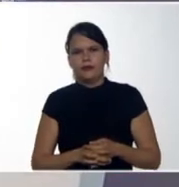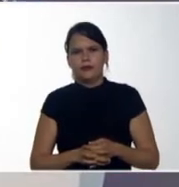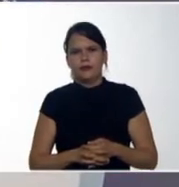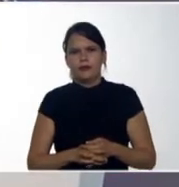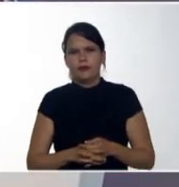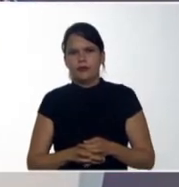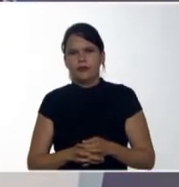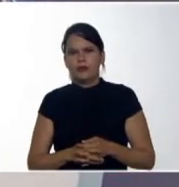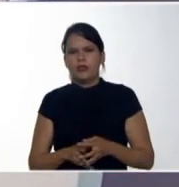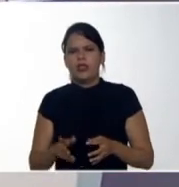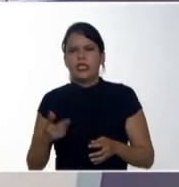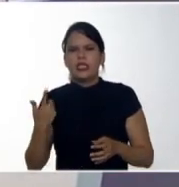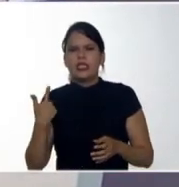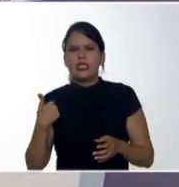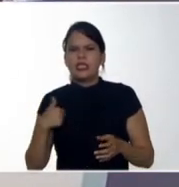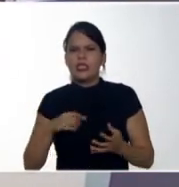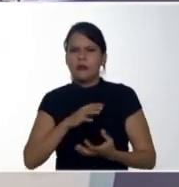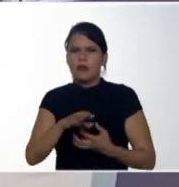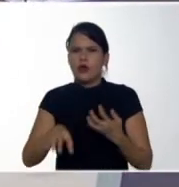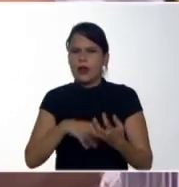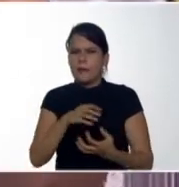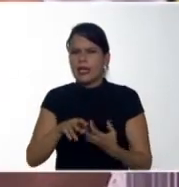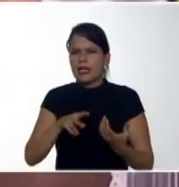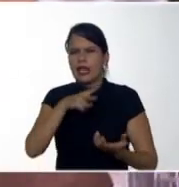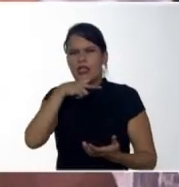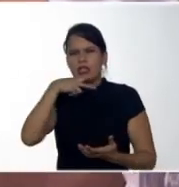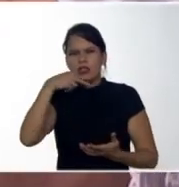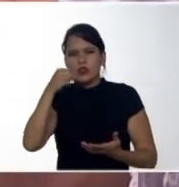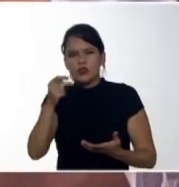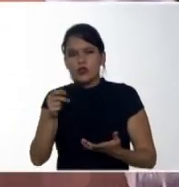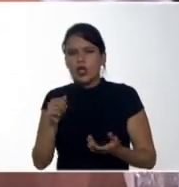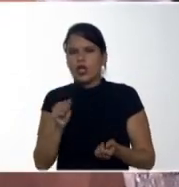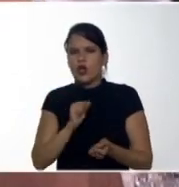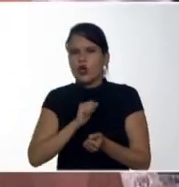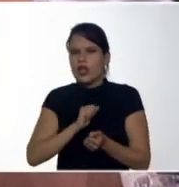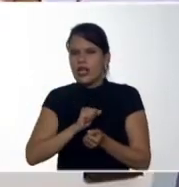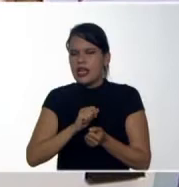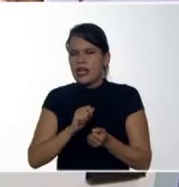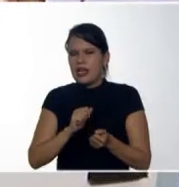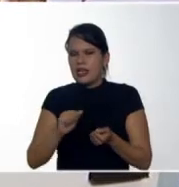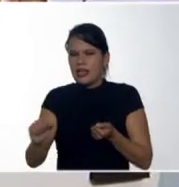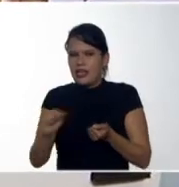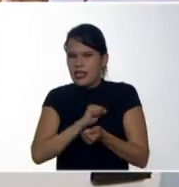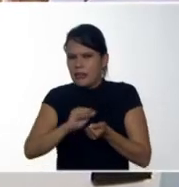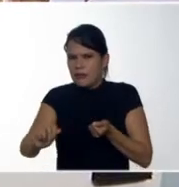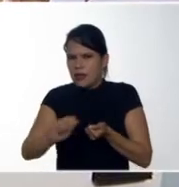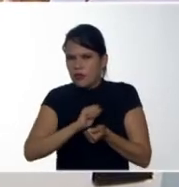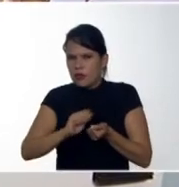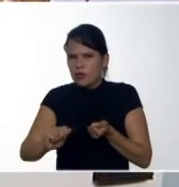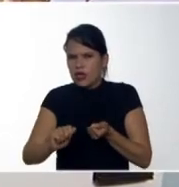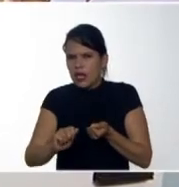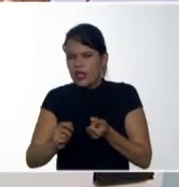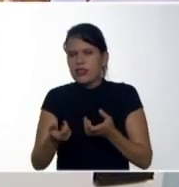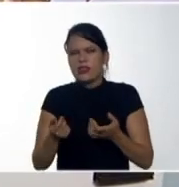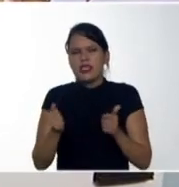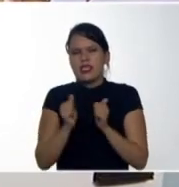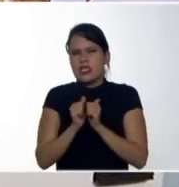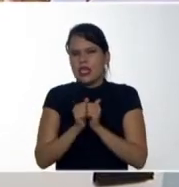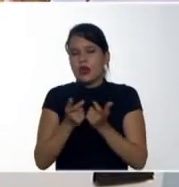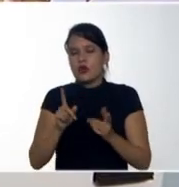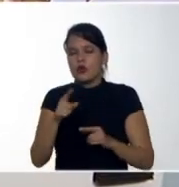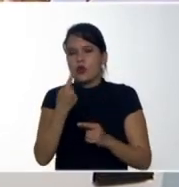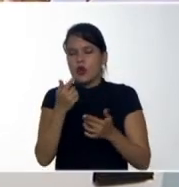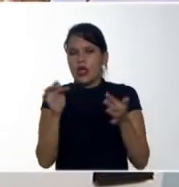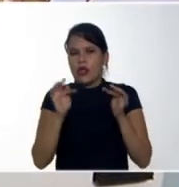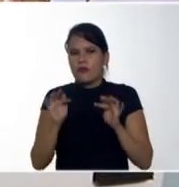acá. Tenemos una mezcla de azúcar con limadura de hierro y vamos a separarla. Y uno de los métodos de separación de mezcla es